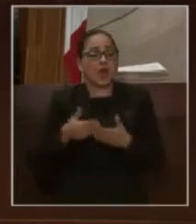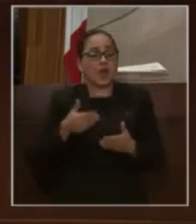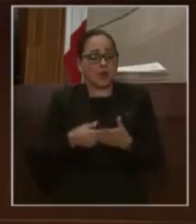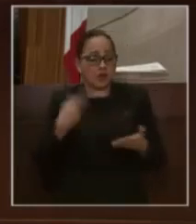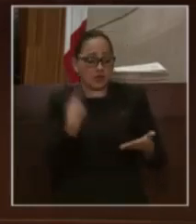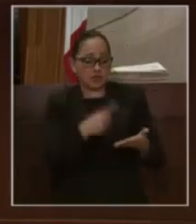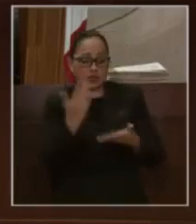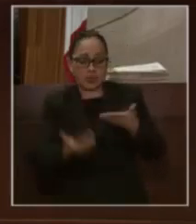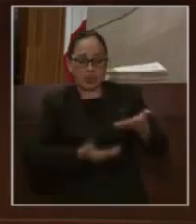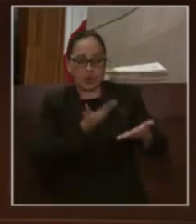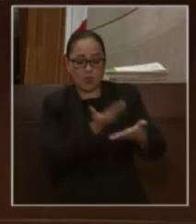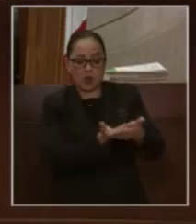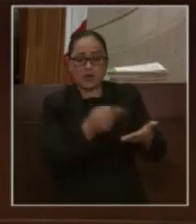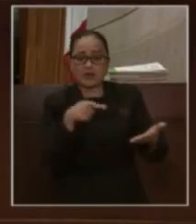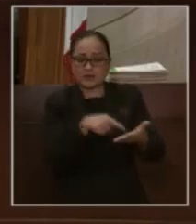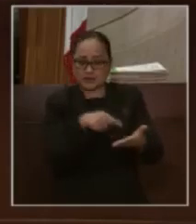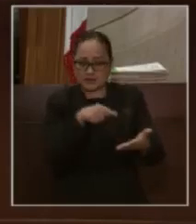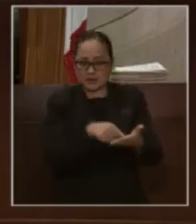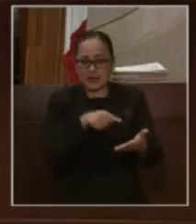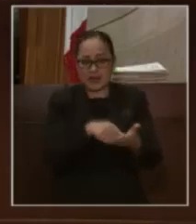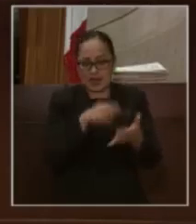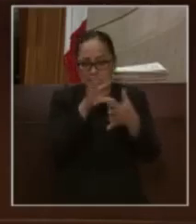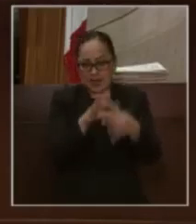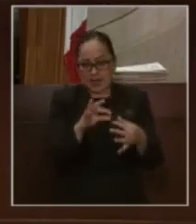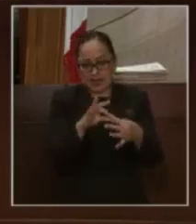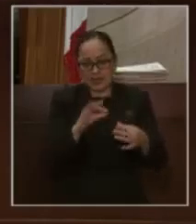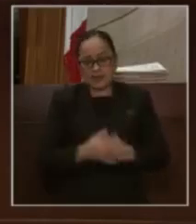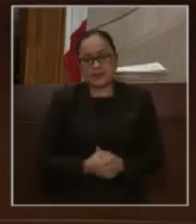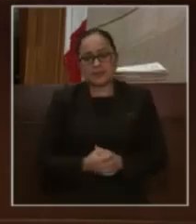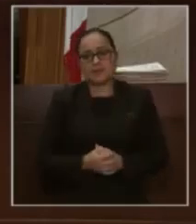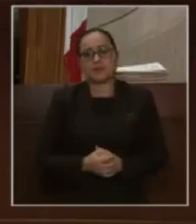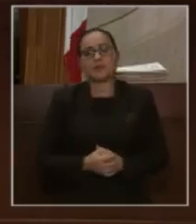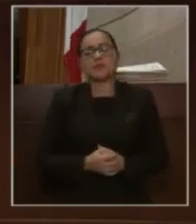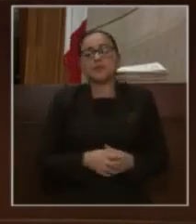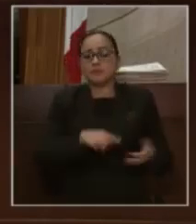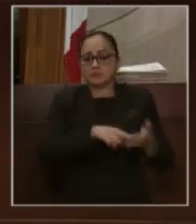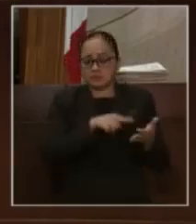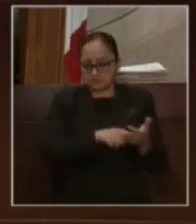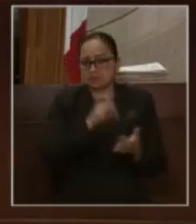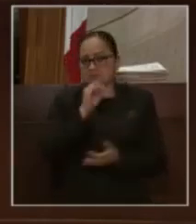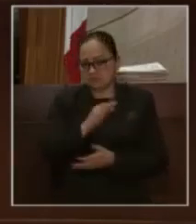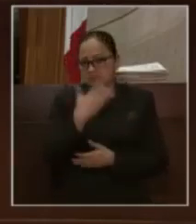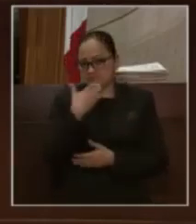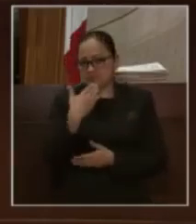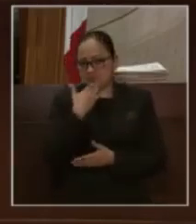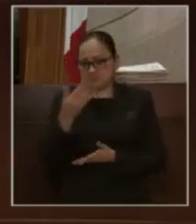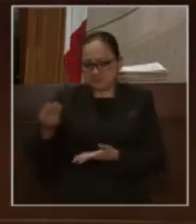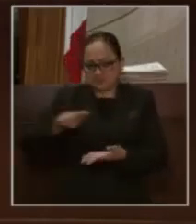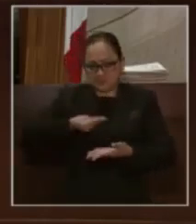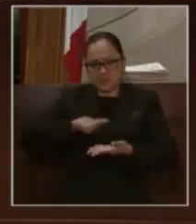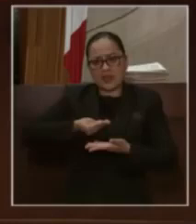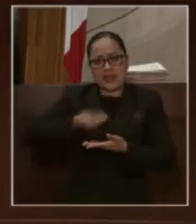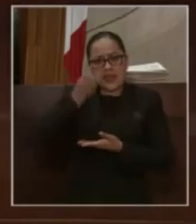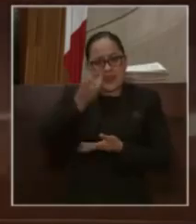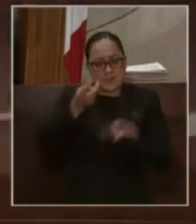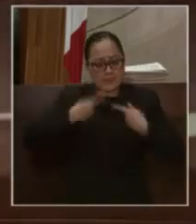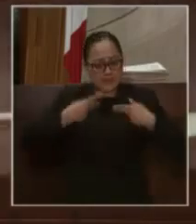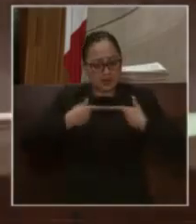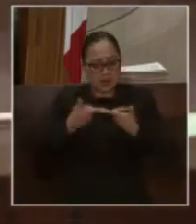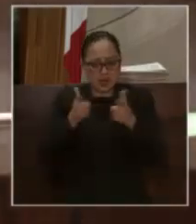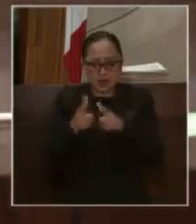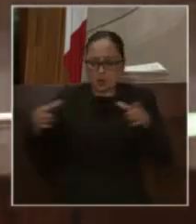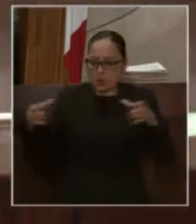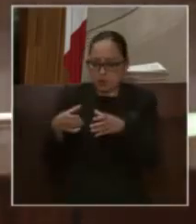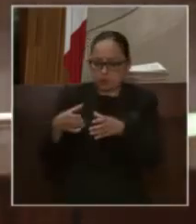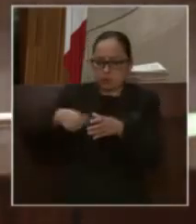proyecto, y creo que técnicamente es lo acertado, determina que dichas personas no